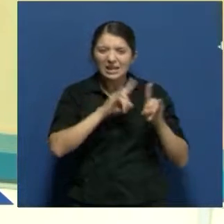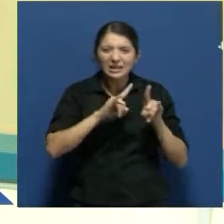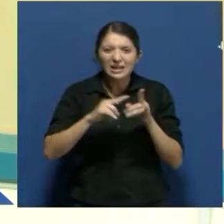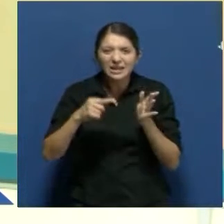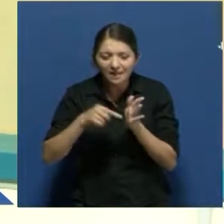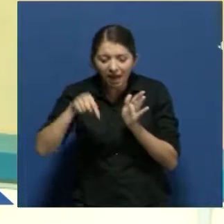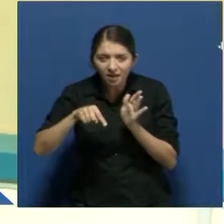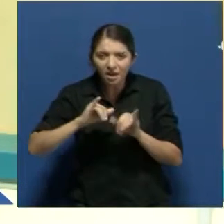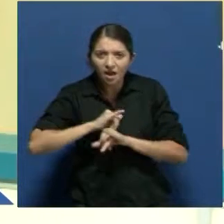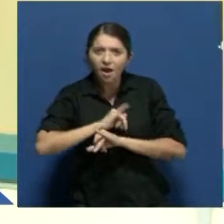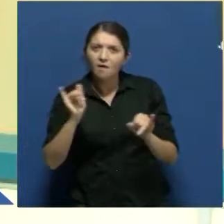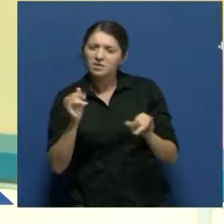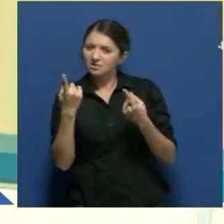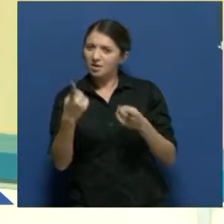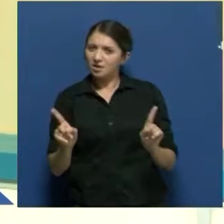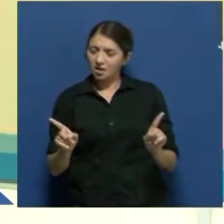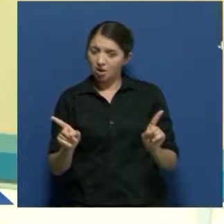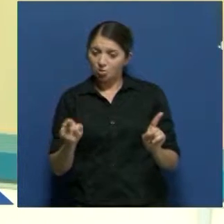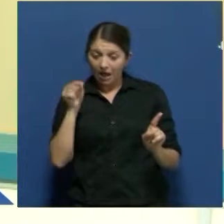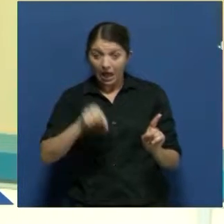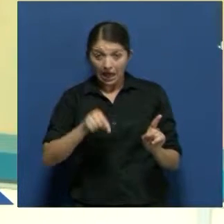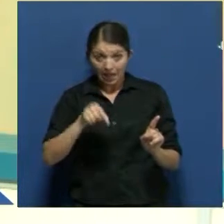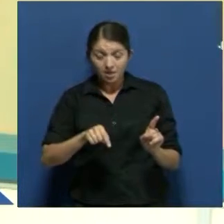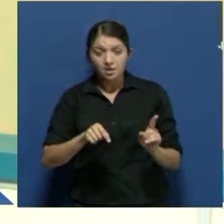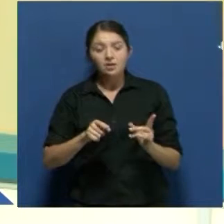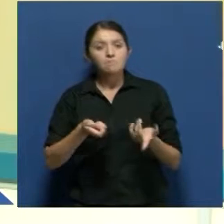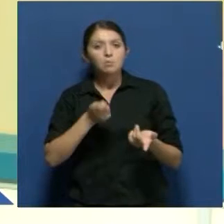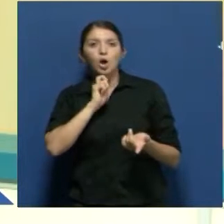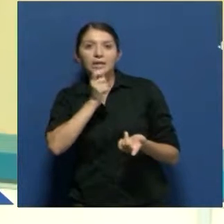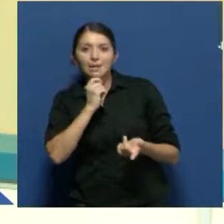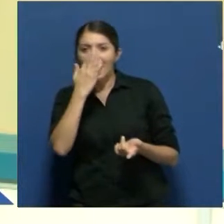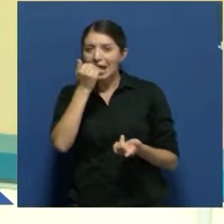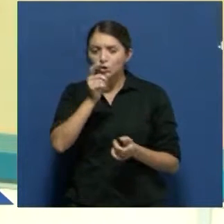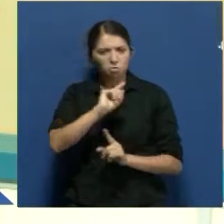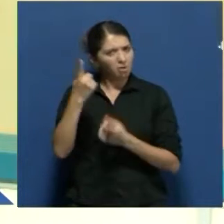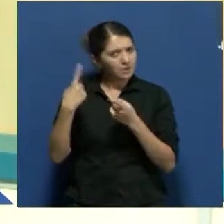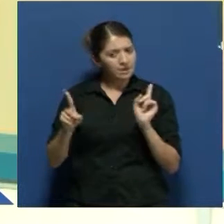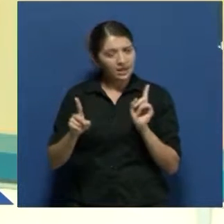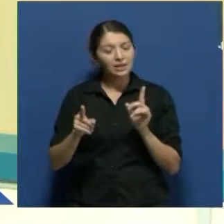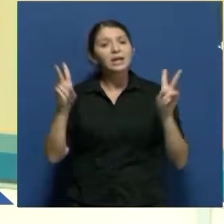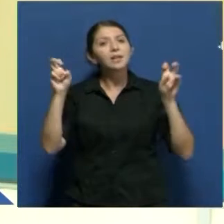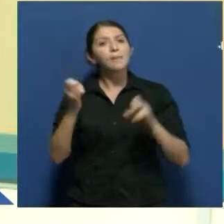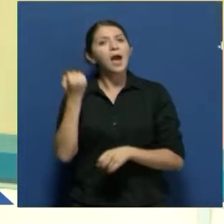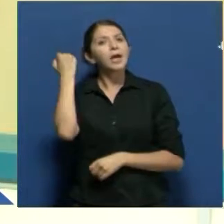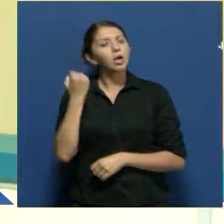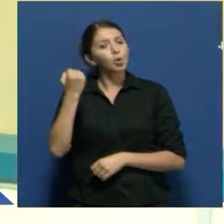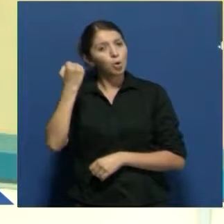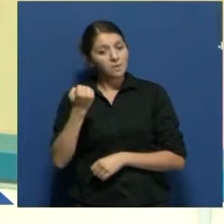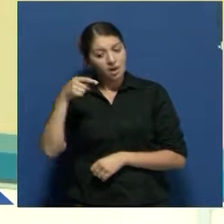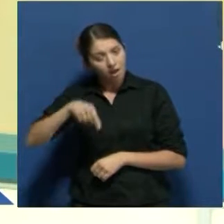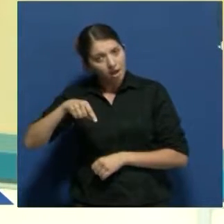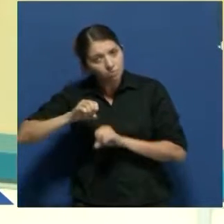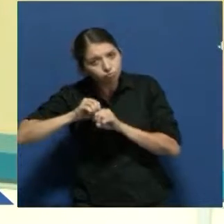propicio o no acostumbrado a ver este tipo de noticias, lo da desde ahí y de ahí se hacen todos ecos de la información que